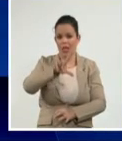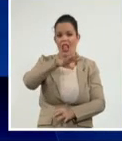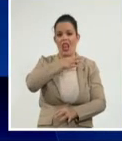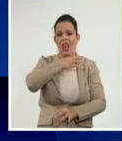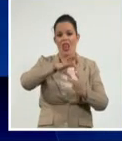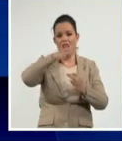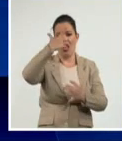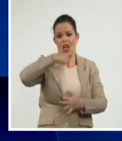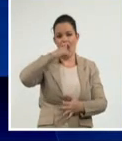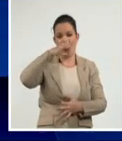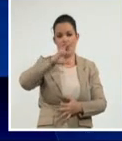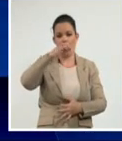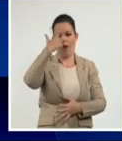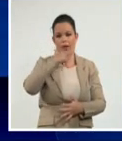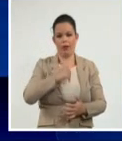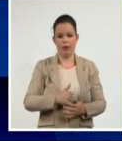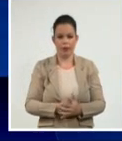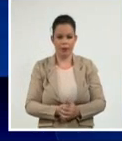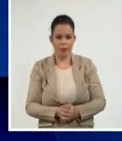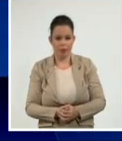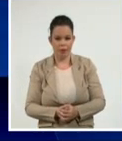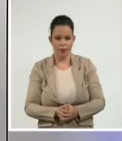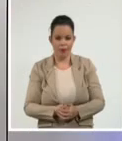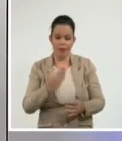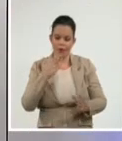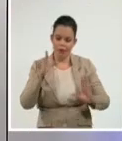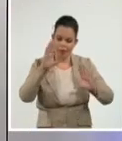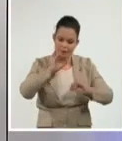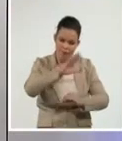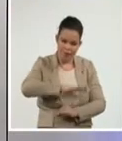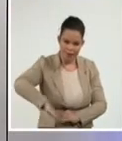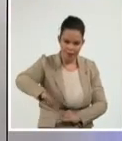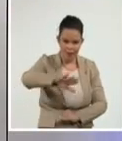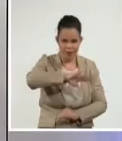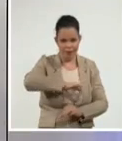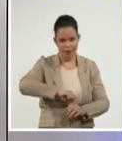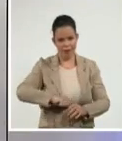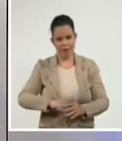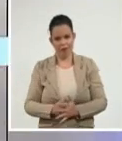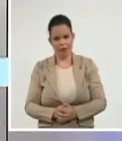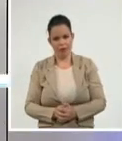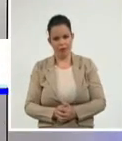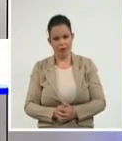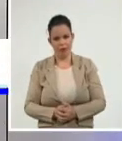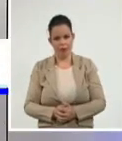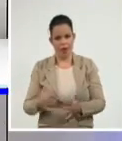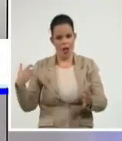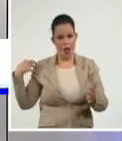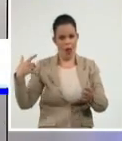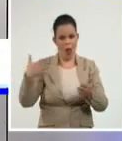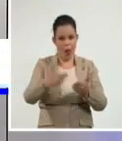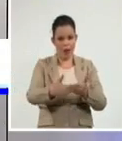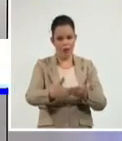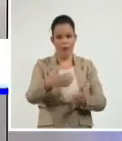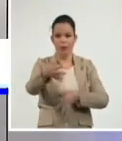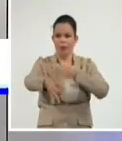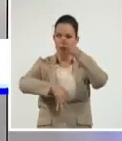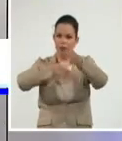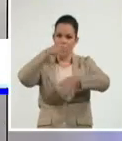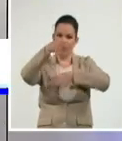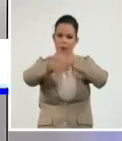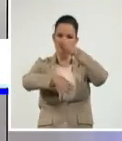Saludos, buenas noches, Giselle, Rey, amigos televidentes. Por estos días, mucho se ha hablado del bloqueo. A propósito de la